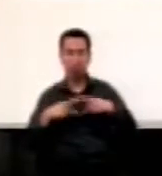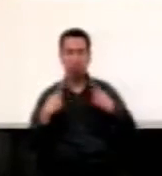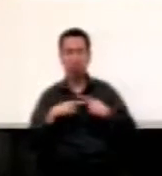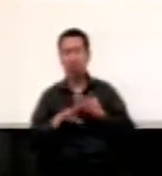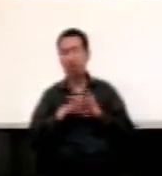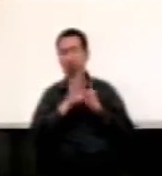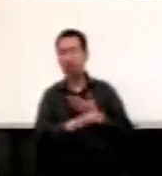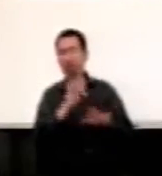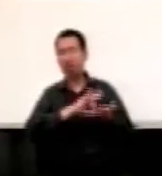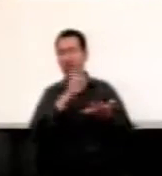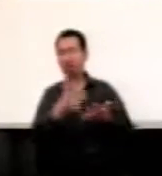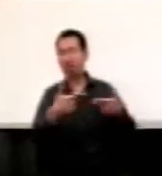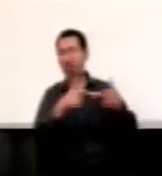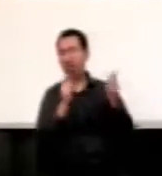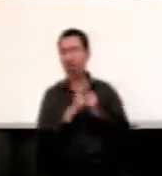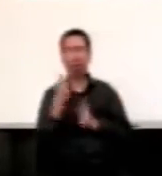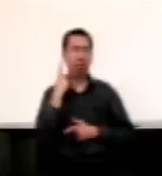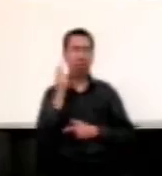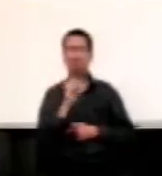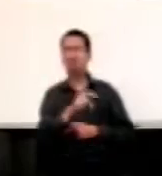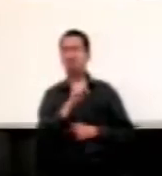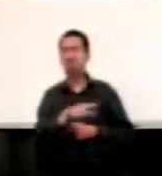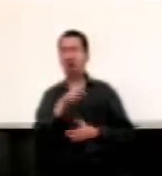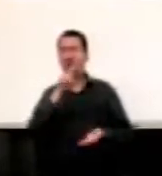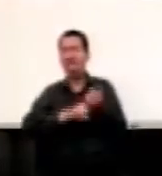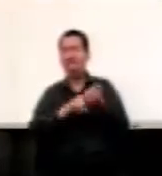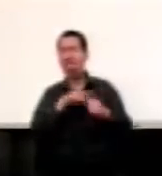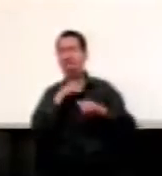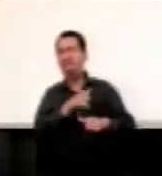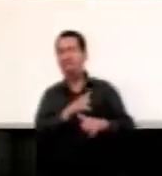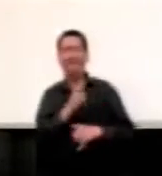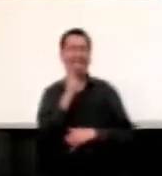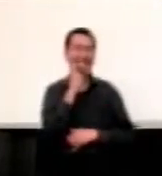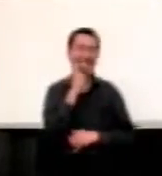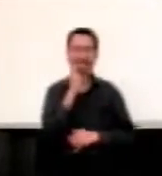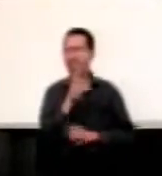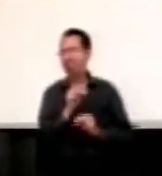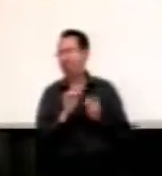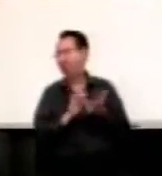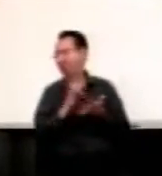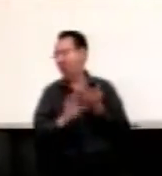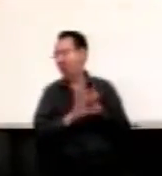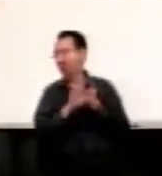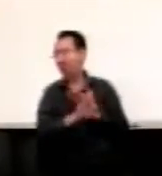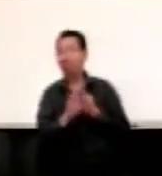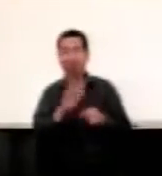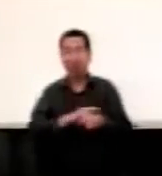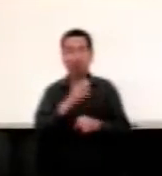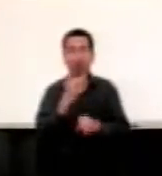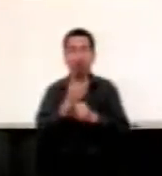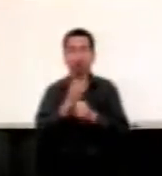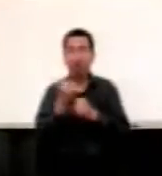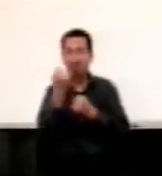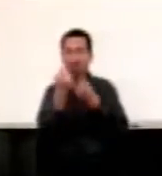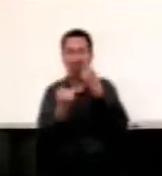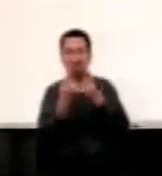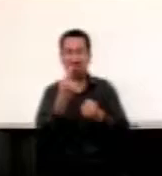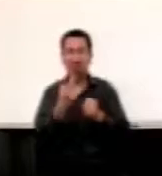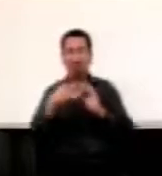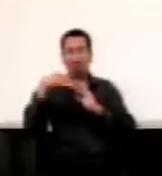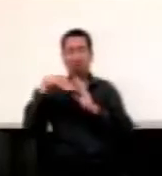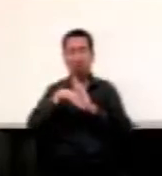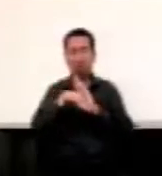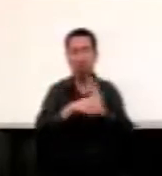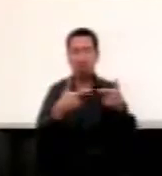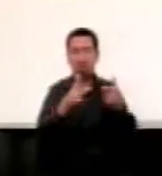gradual alejamiento de la sociedad. En este libro se analiza de manera pormenorizada cada uno de estos aspectos, el